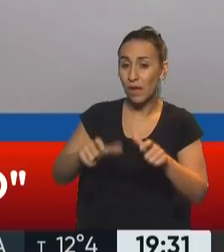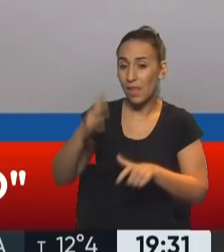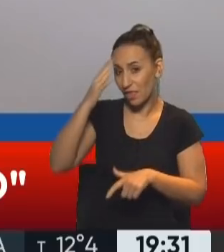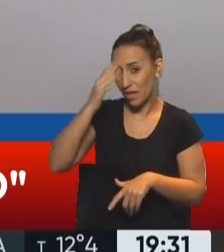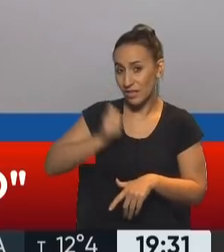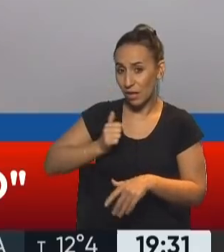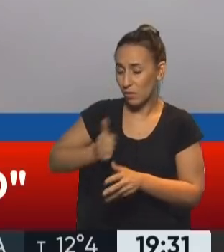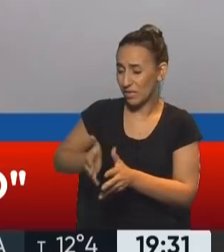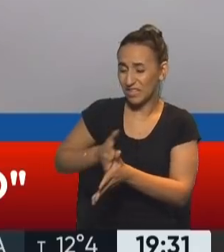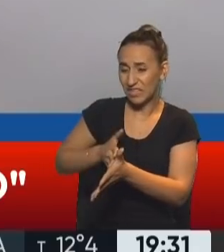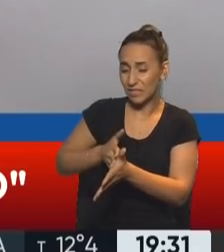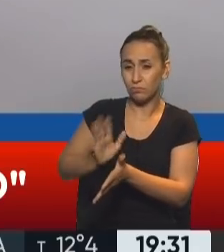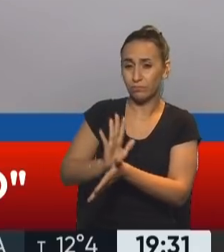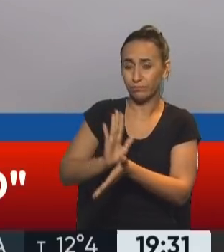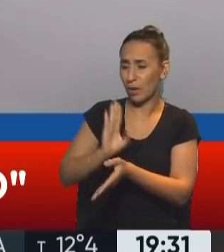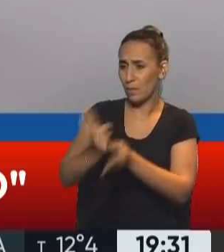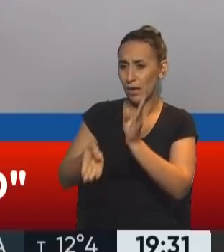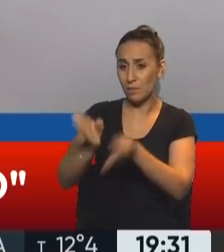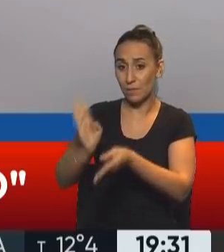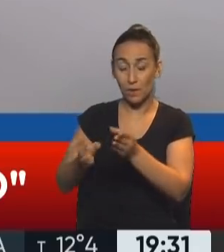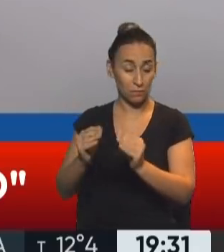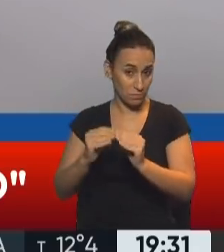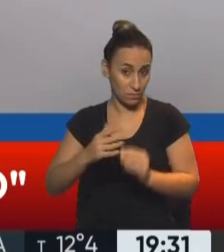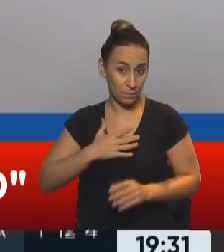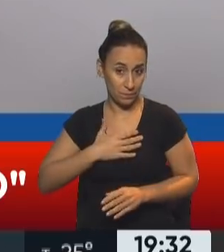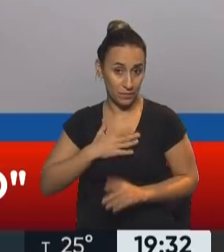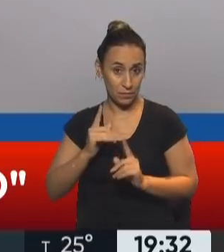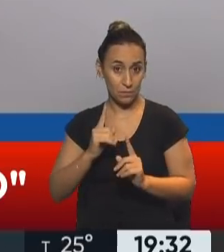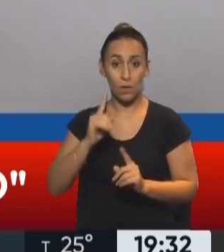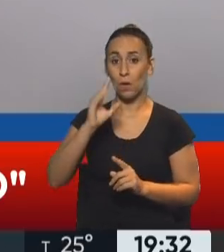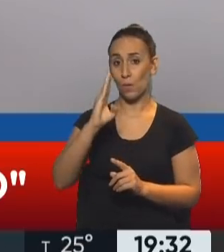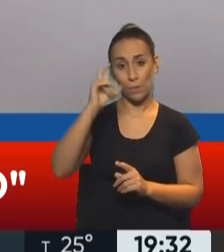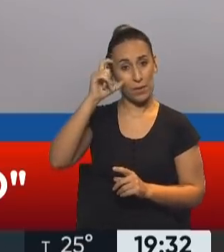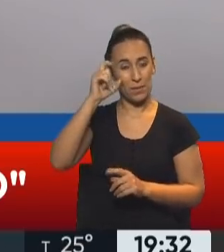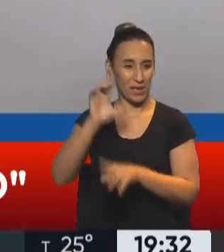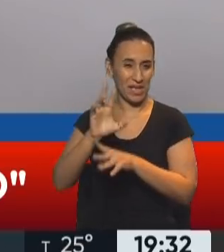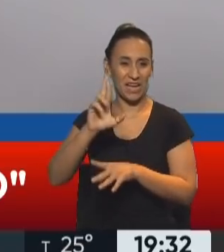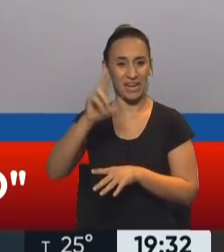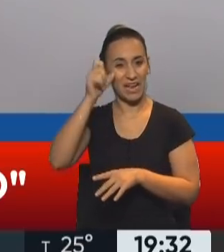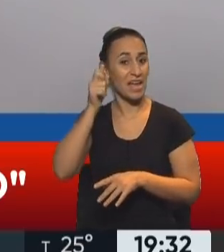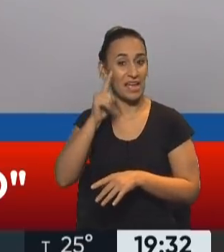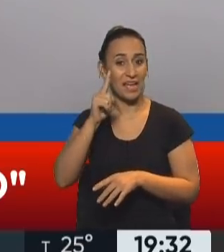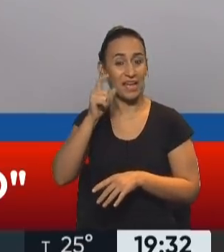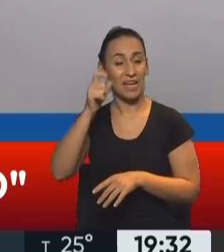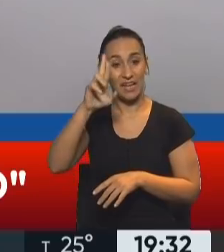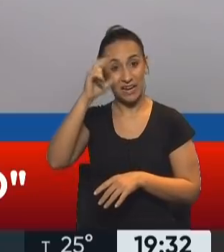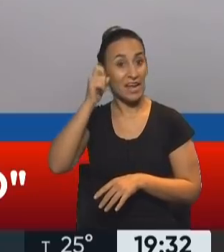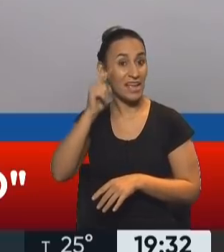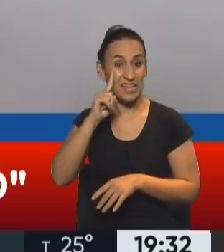Y amigos queridos entrañables estuvieron en México. Mi querido Bebe Rigui, mi maestro y amigo, Esteban Rigui.